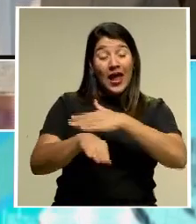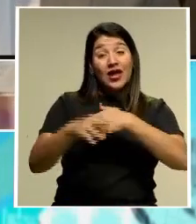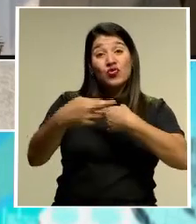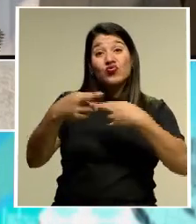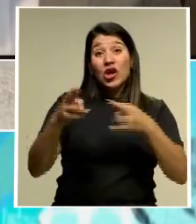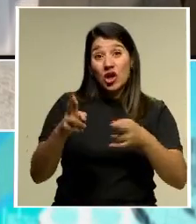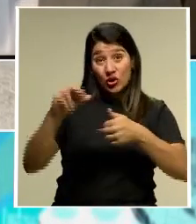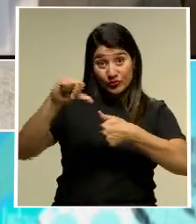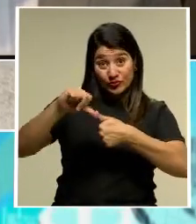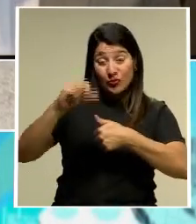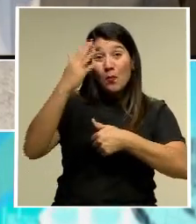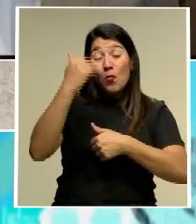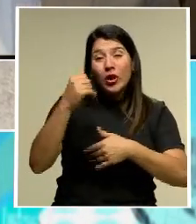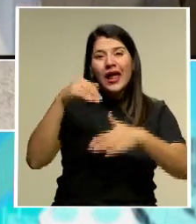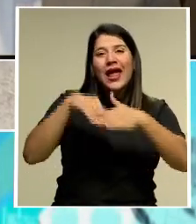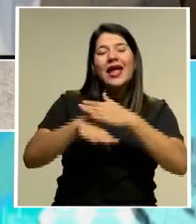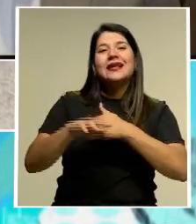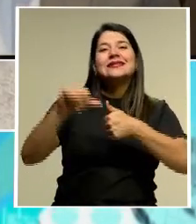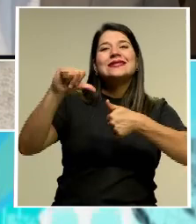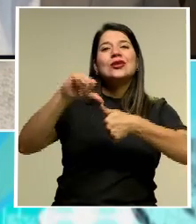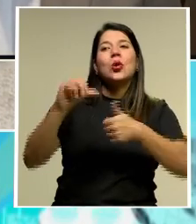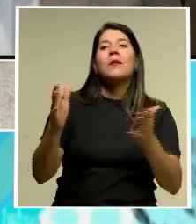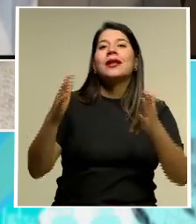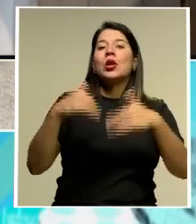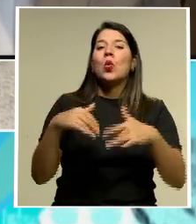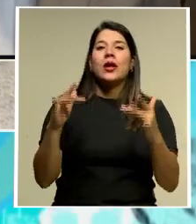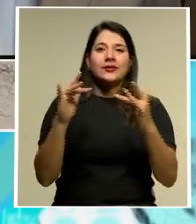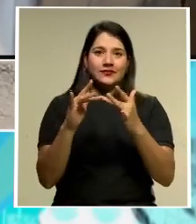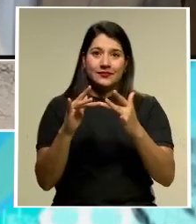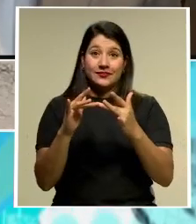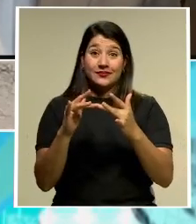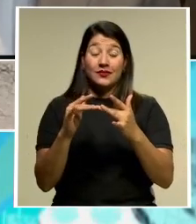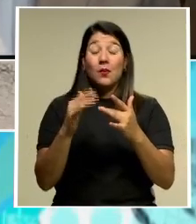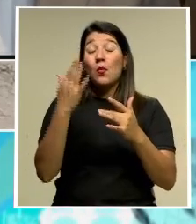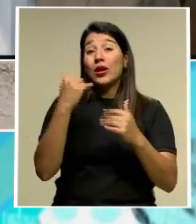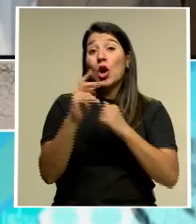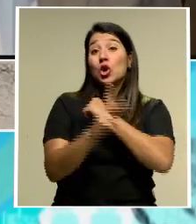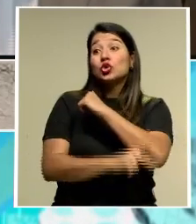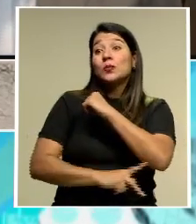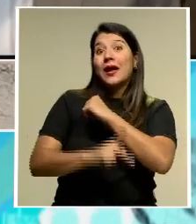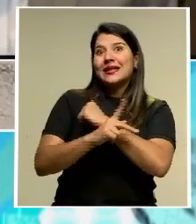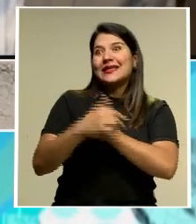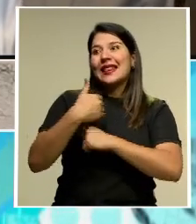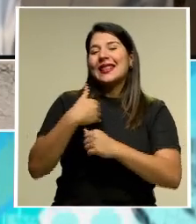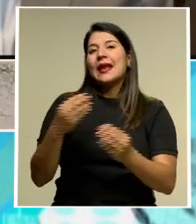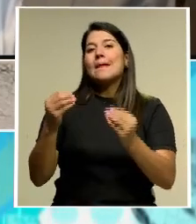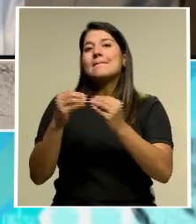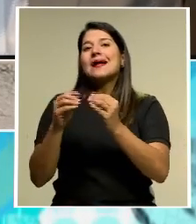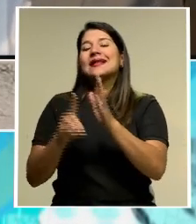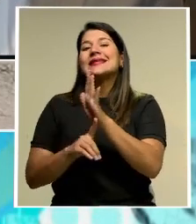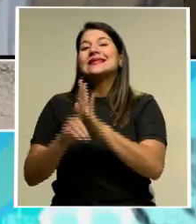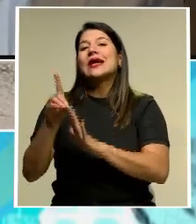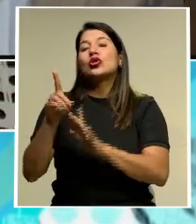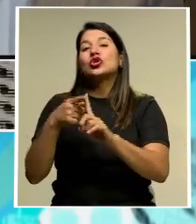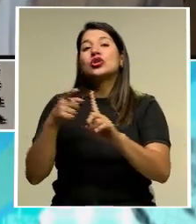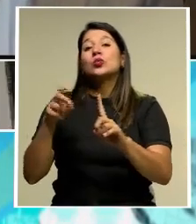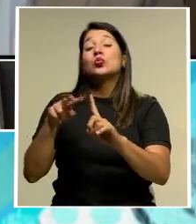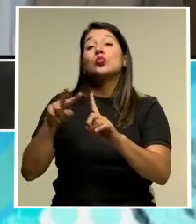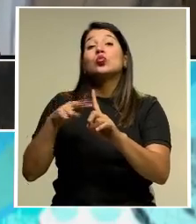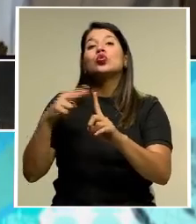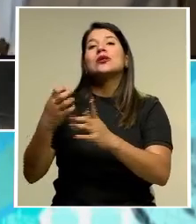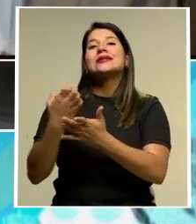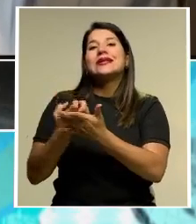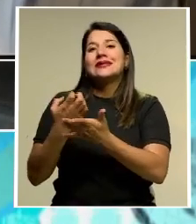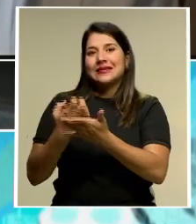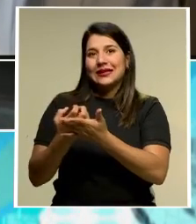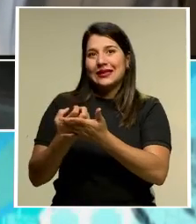tenemos como una especie de desconexión. Los países más desarrollados económicamente son más periféricos en términos de su geografía y